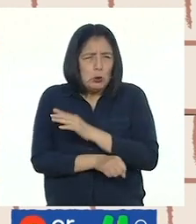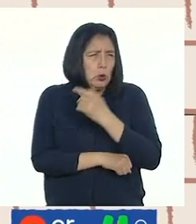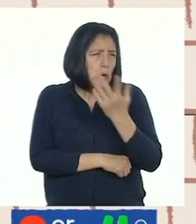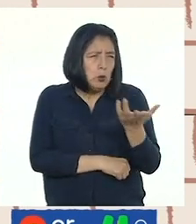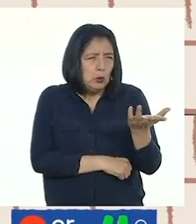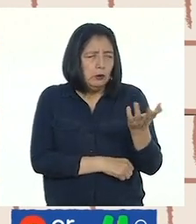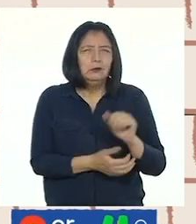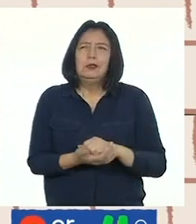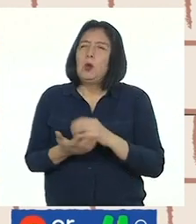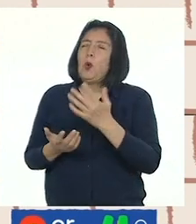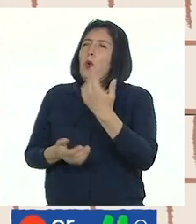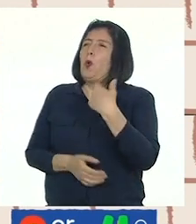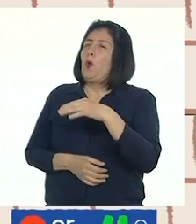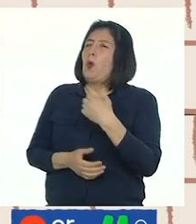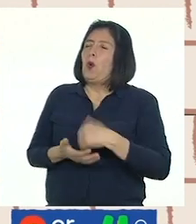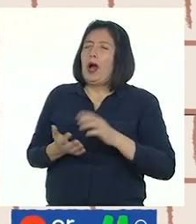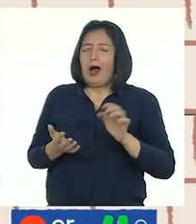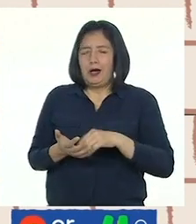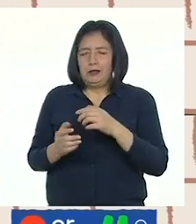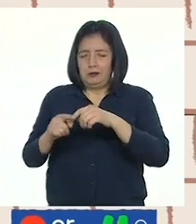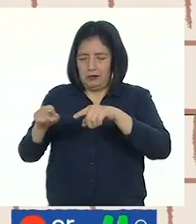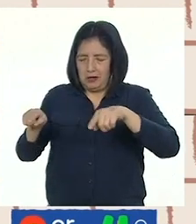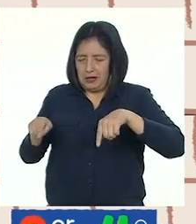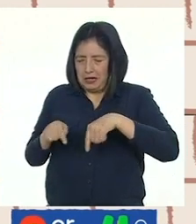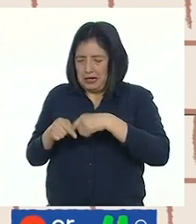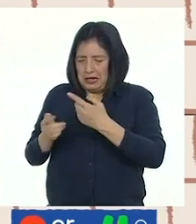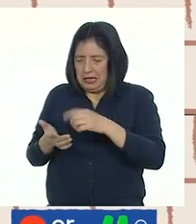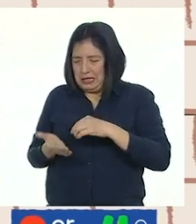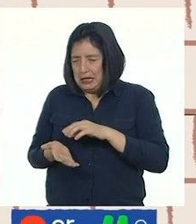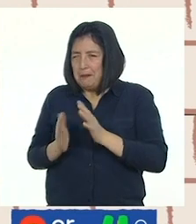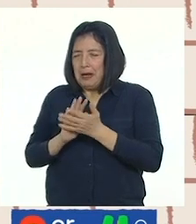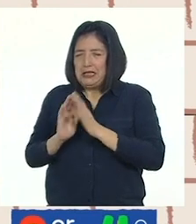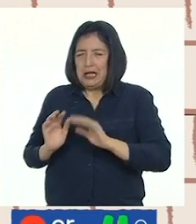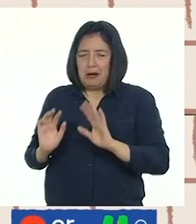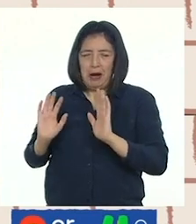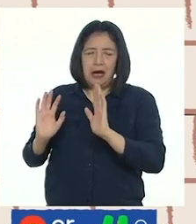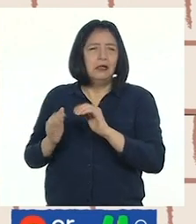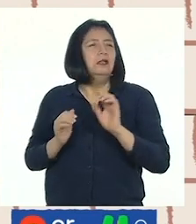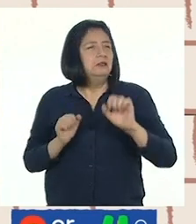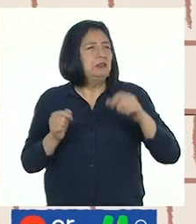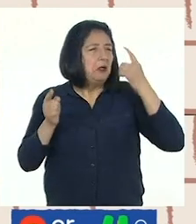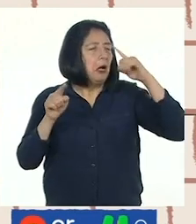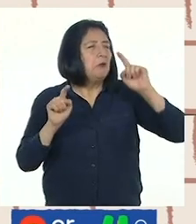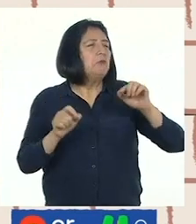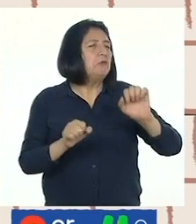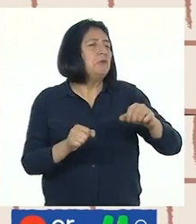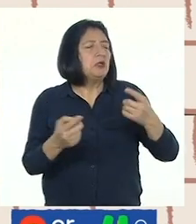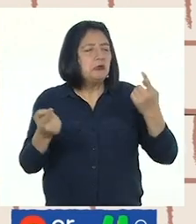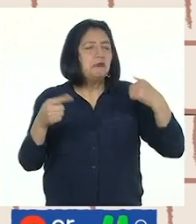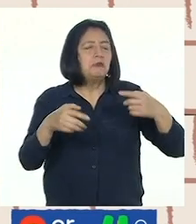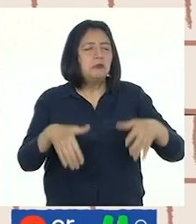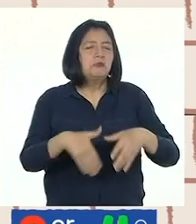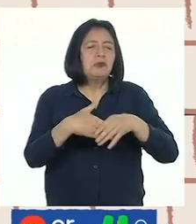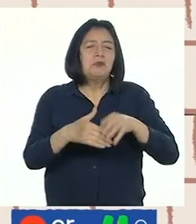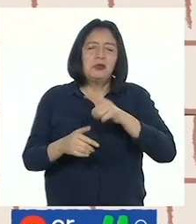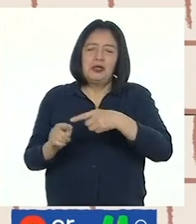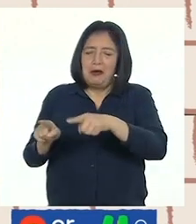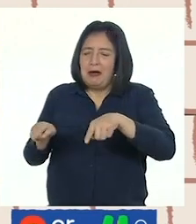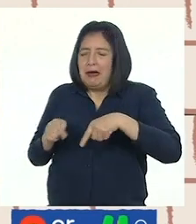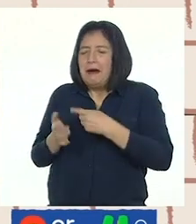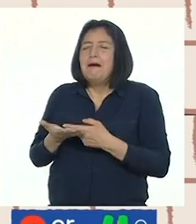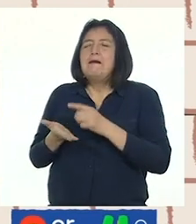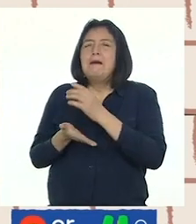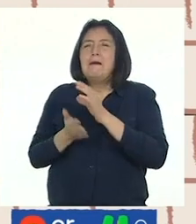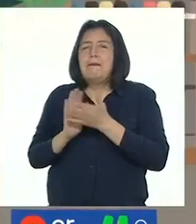total? Es otra obra del mágico pastel de la paz. Haremos las paces por ti, poderoso pastel de